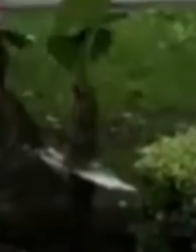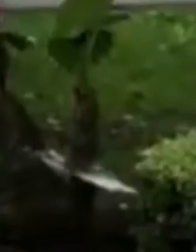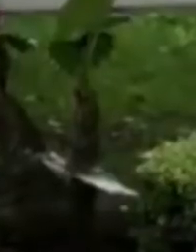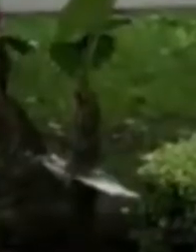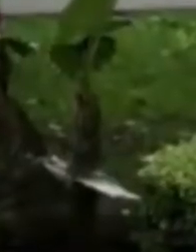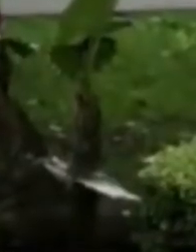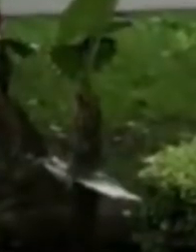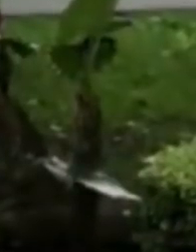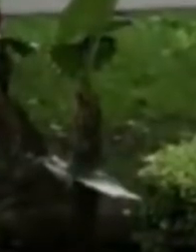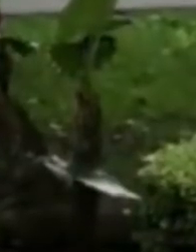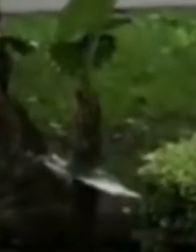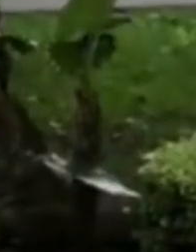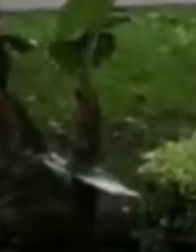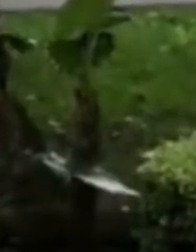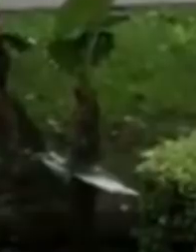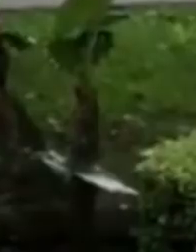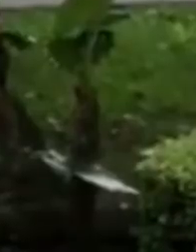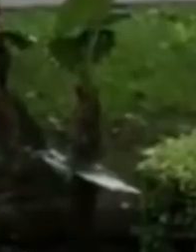¡Gracias!